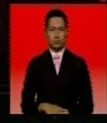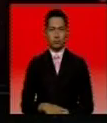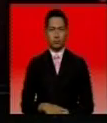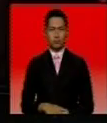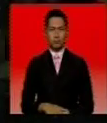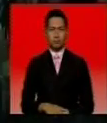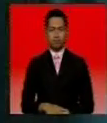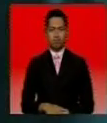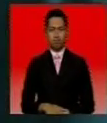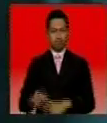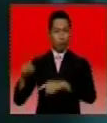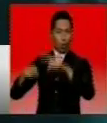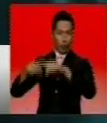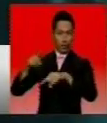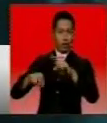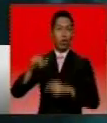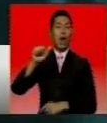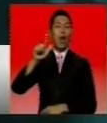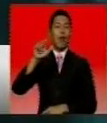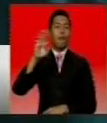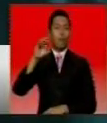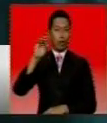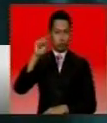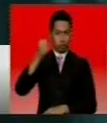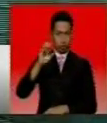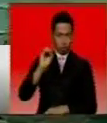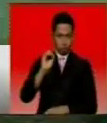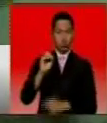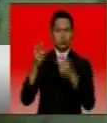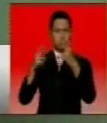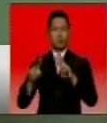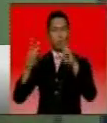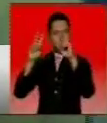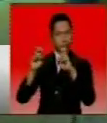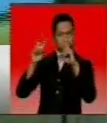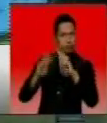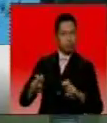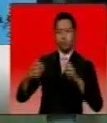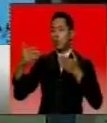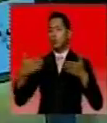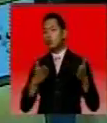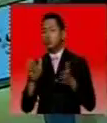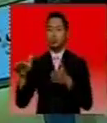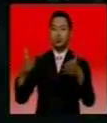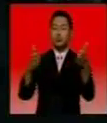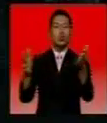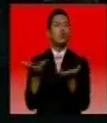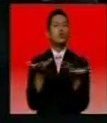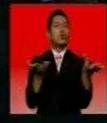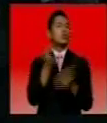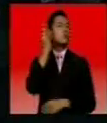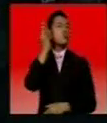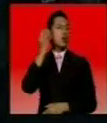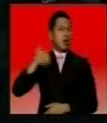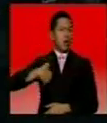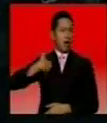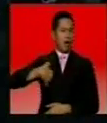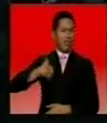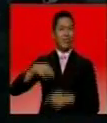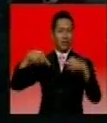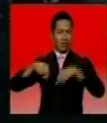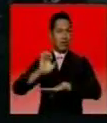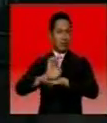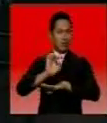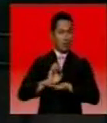También nuestro compañero Alfonso Reyes investigó la ruta que recorrieron las jóvenes argentinas desde su arribo al país. Conozcamos